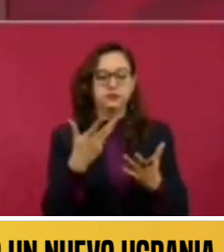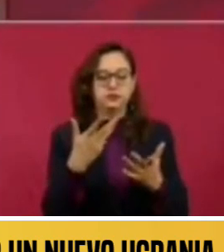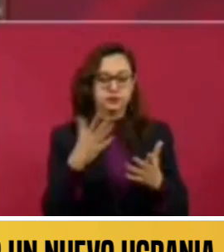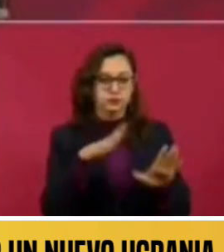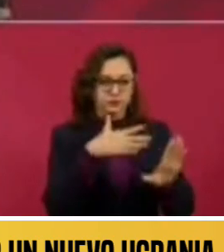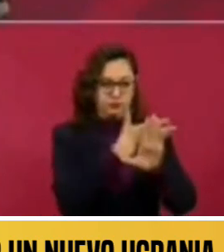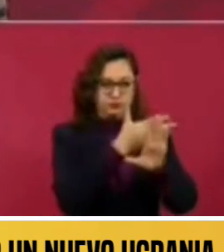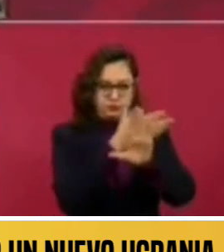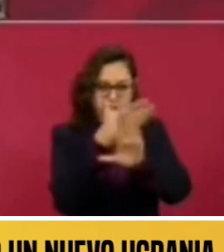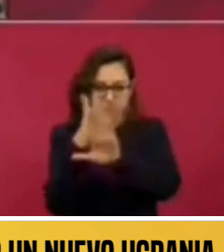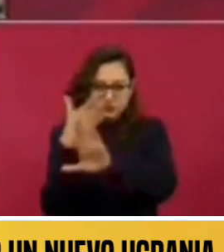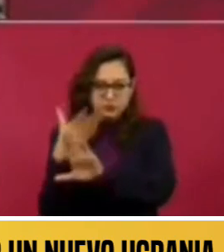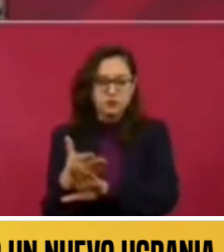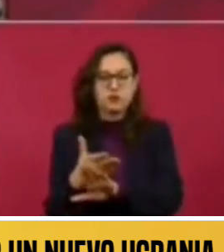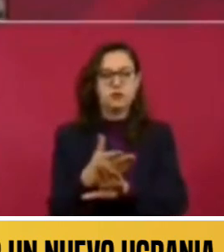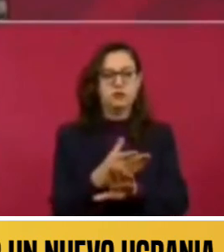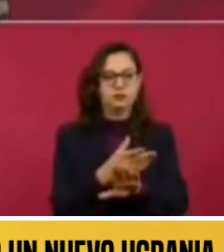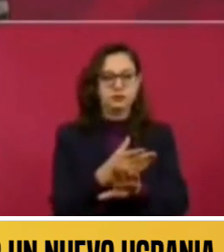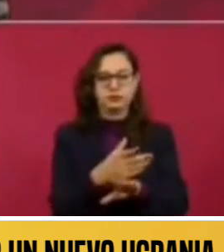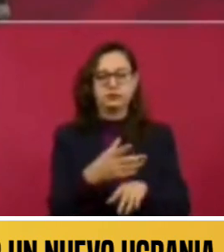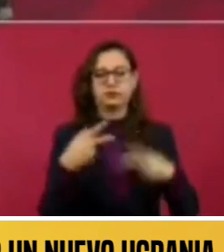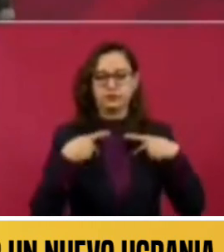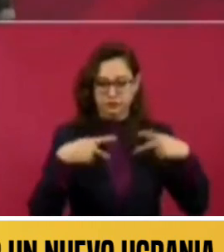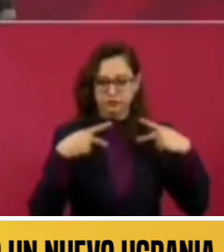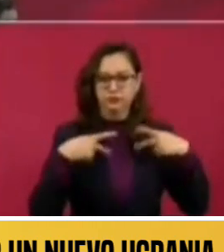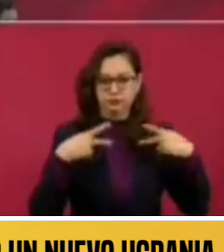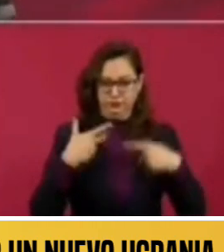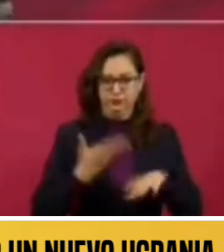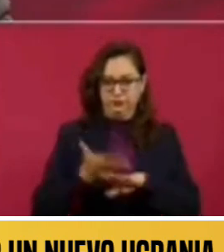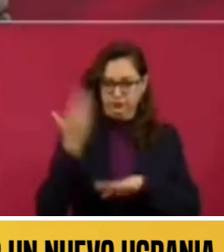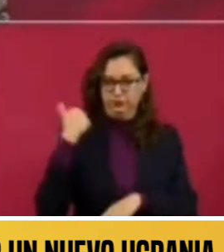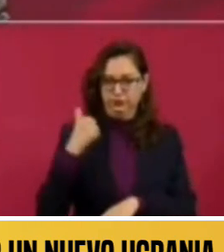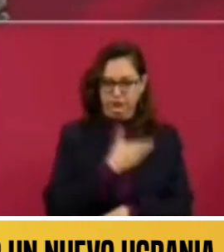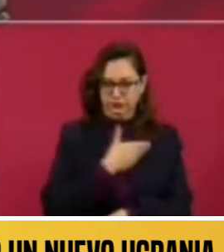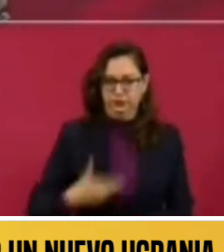Pues ahora los mismos